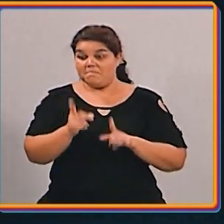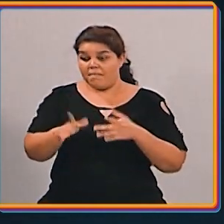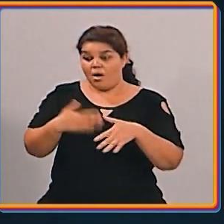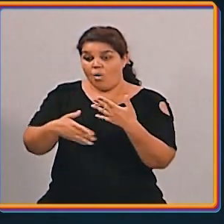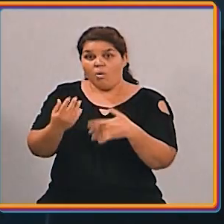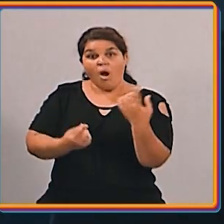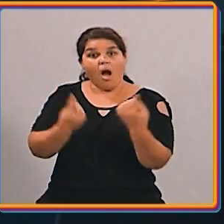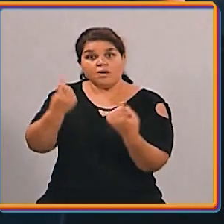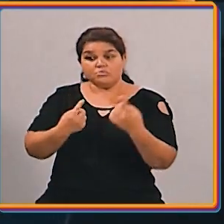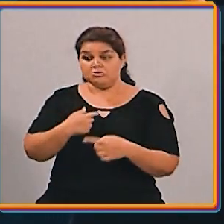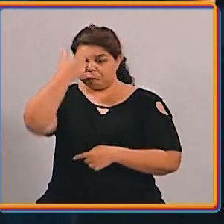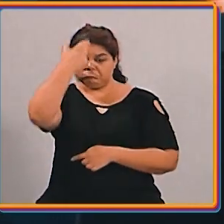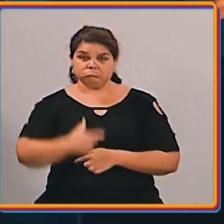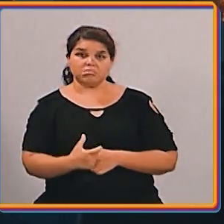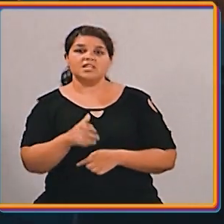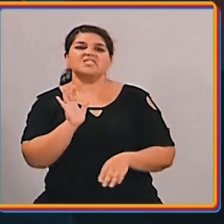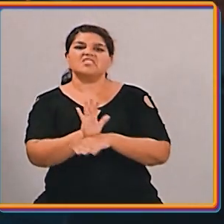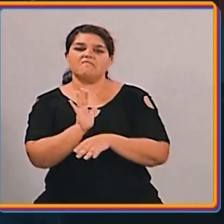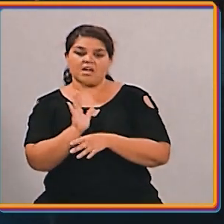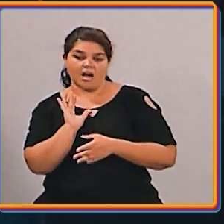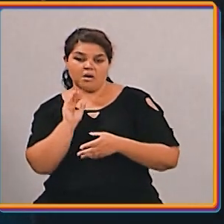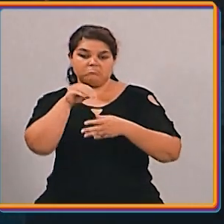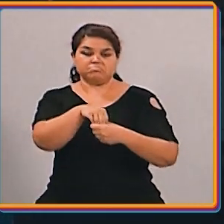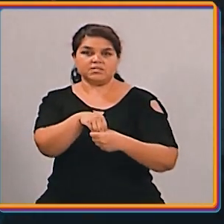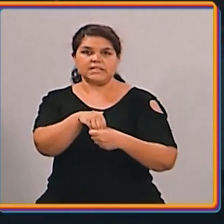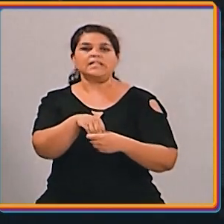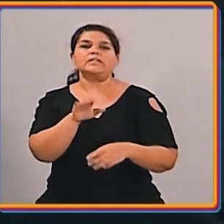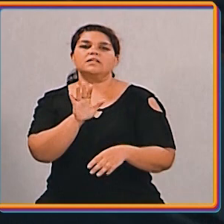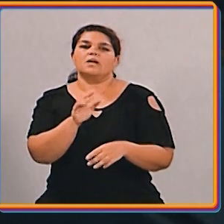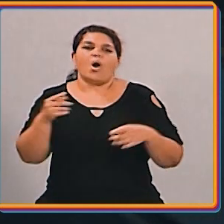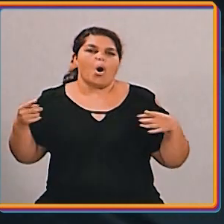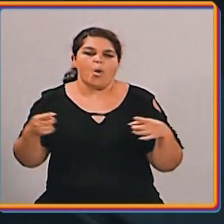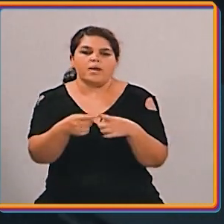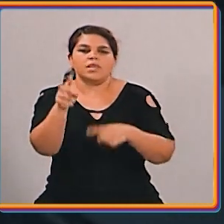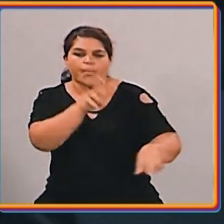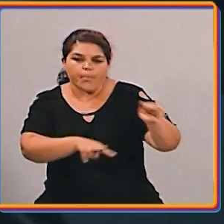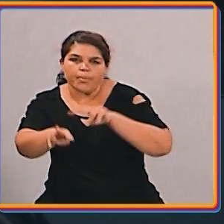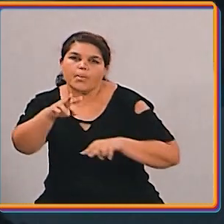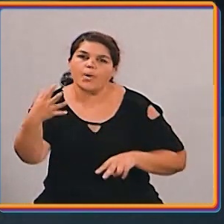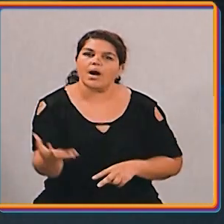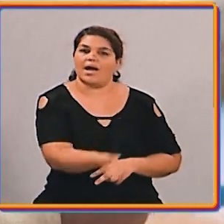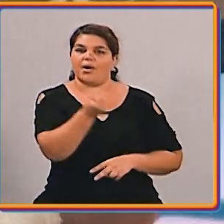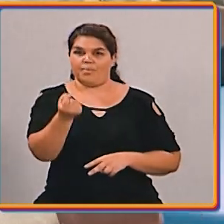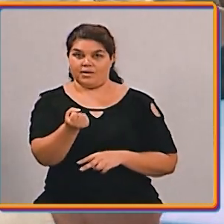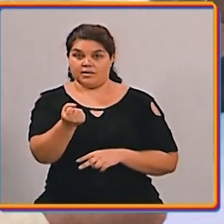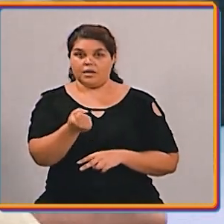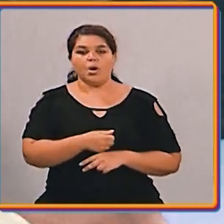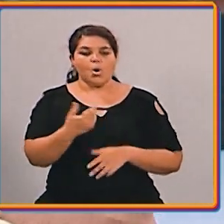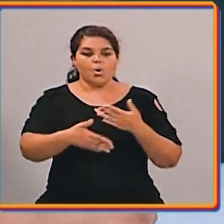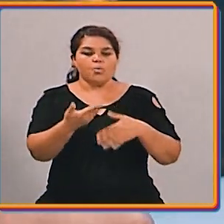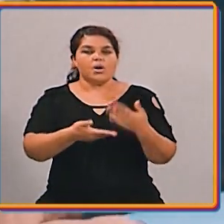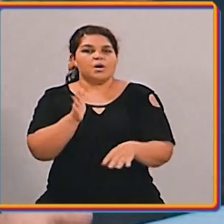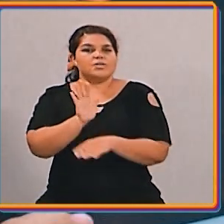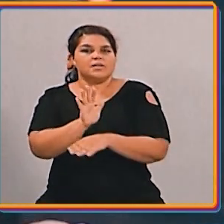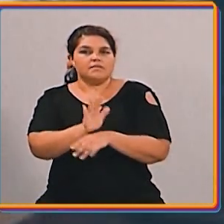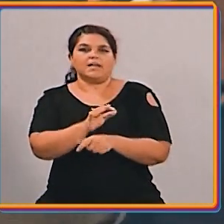En muchos juegos representamos un personaje que tendrá un objetivo que deberá perseguir a lo largo de la partida. Los juegos nos brindan